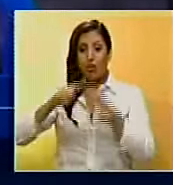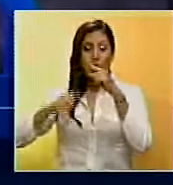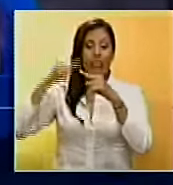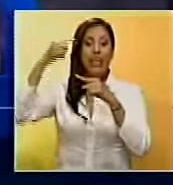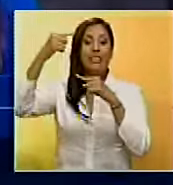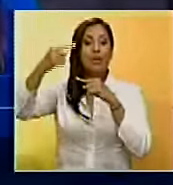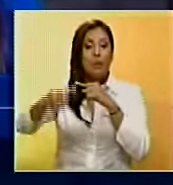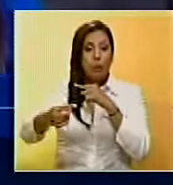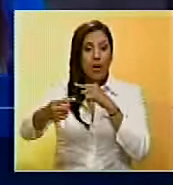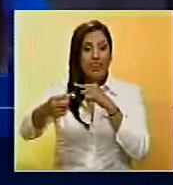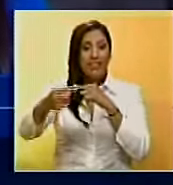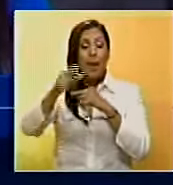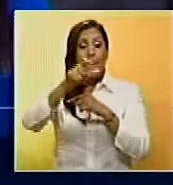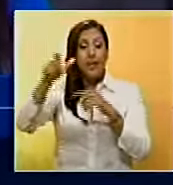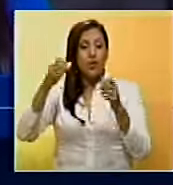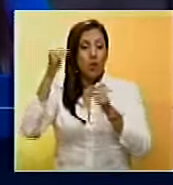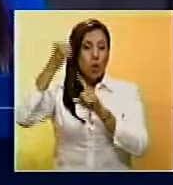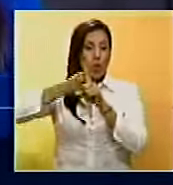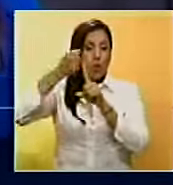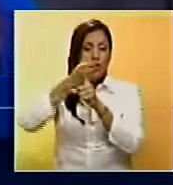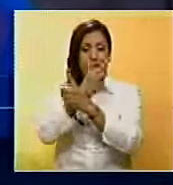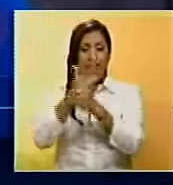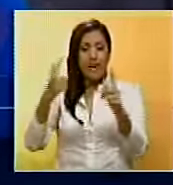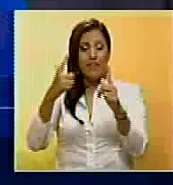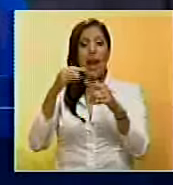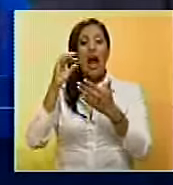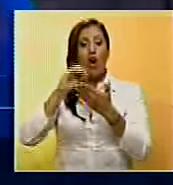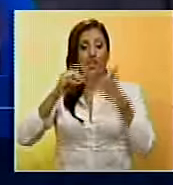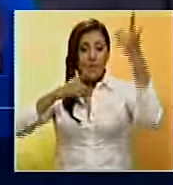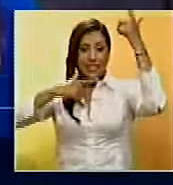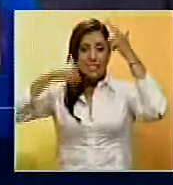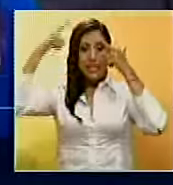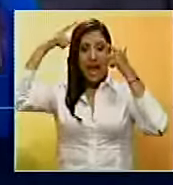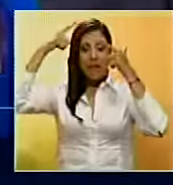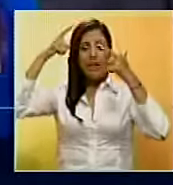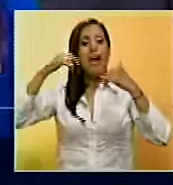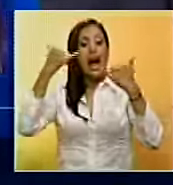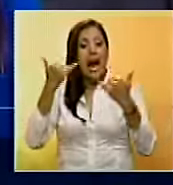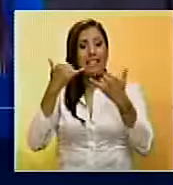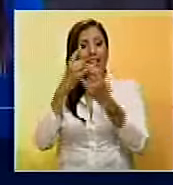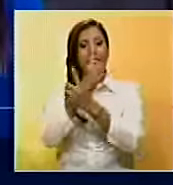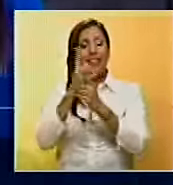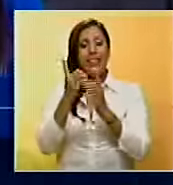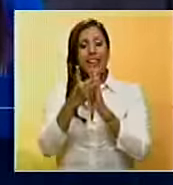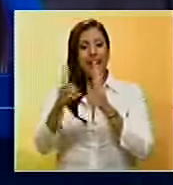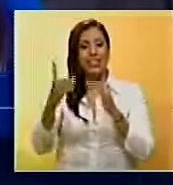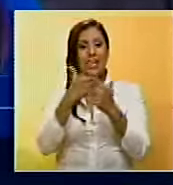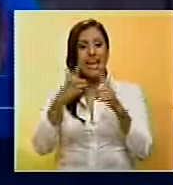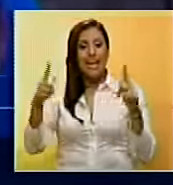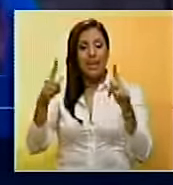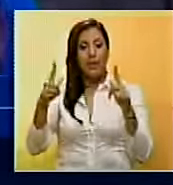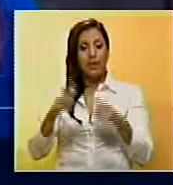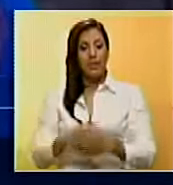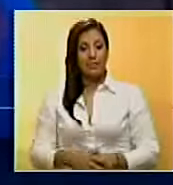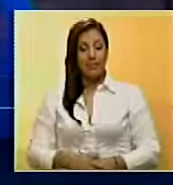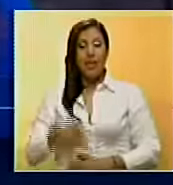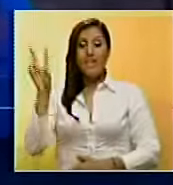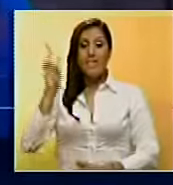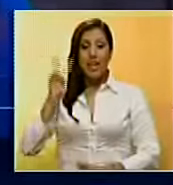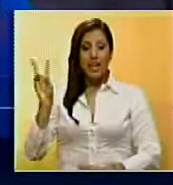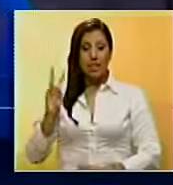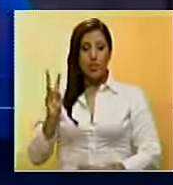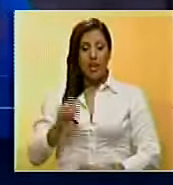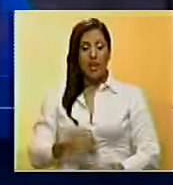después de esa gesta libertaria, Hugo Chávez reivindicó nuestro derecho a ser libres y soberanos.